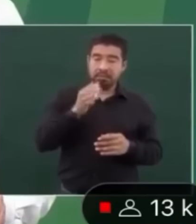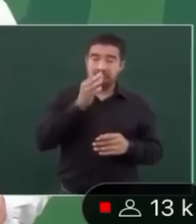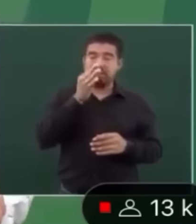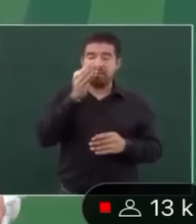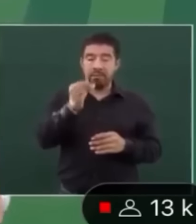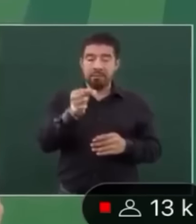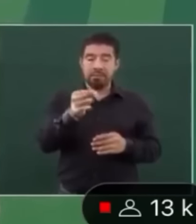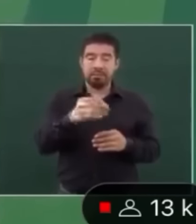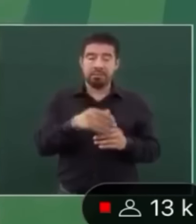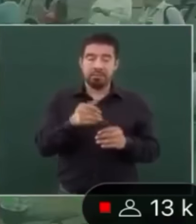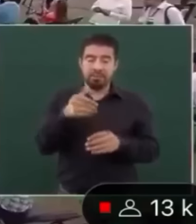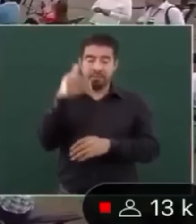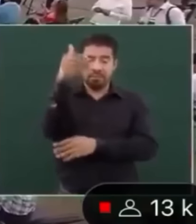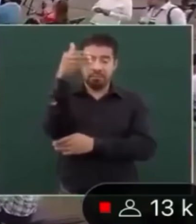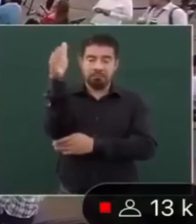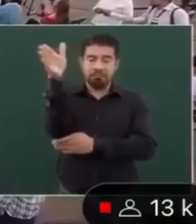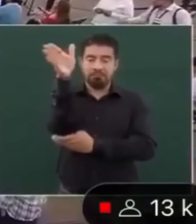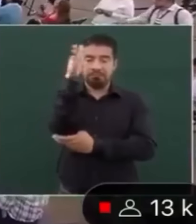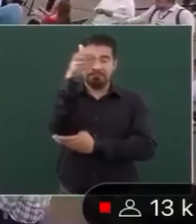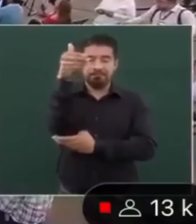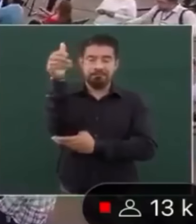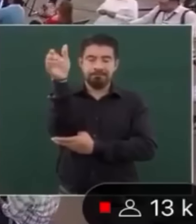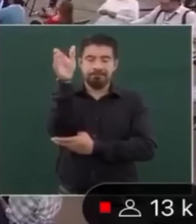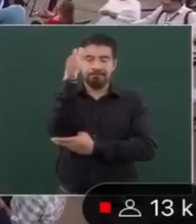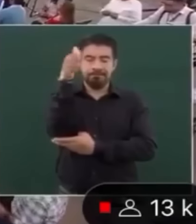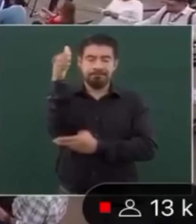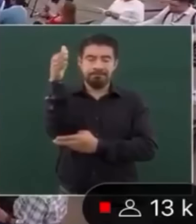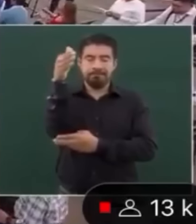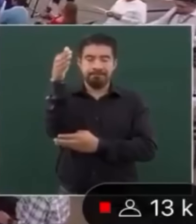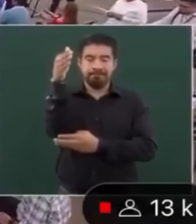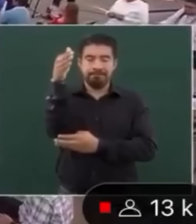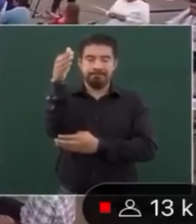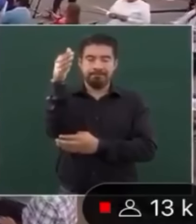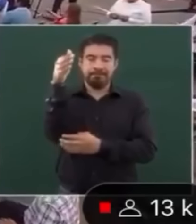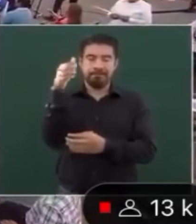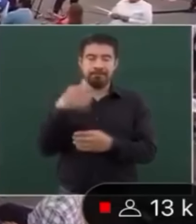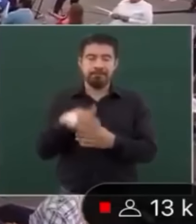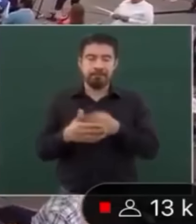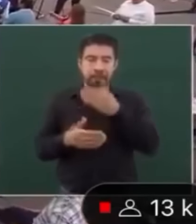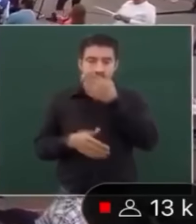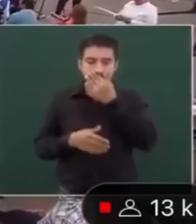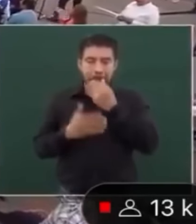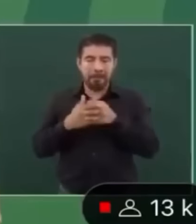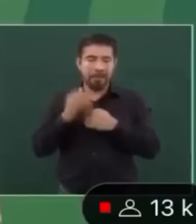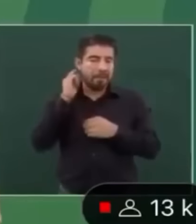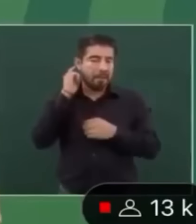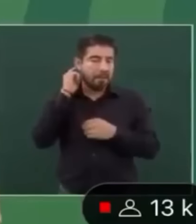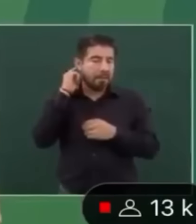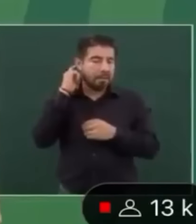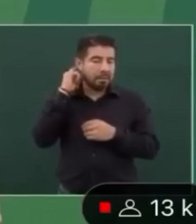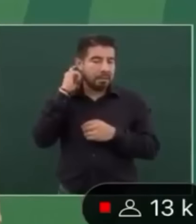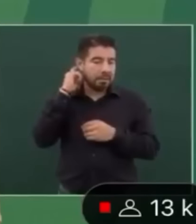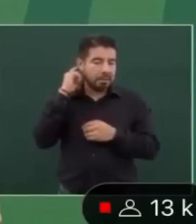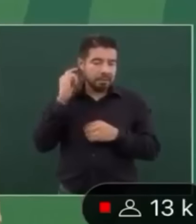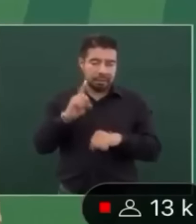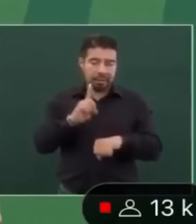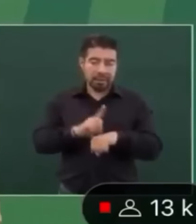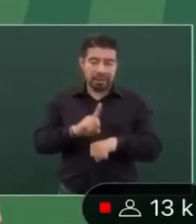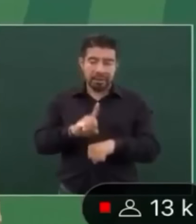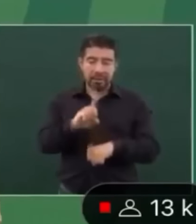que se ice la bandera. Claro que se busque hacerlo en las primeras horas del domingo